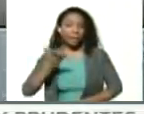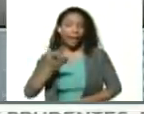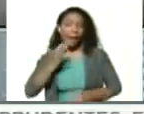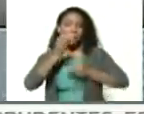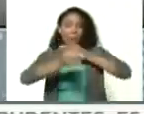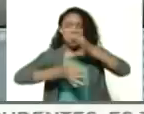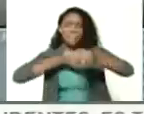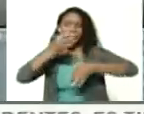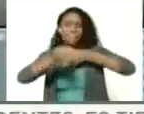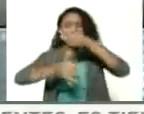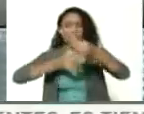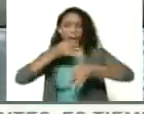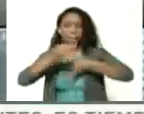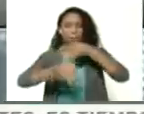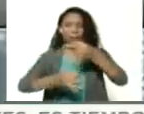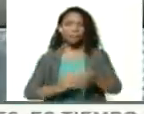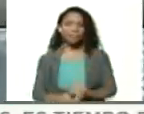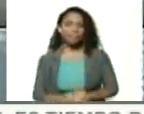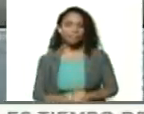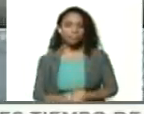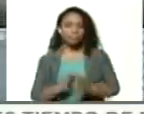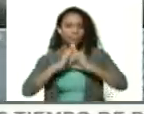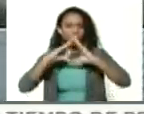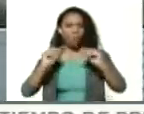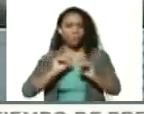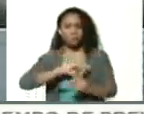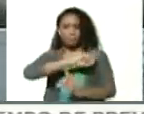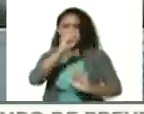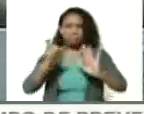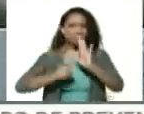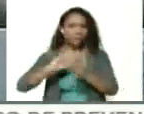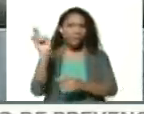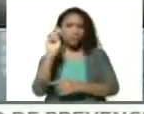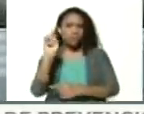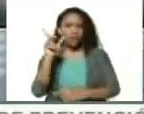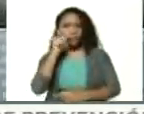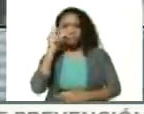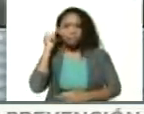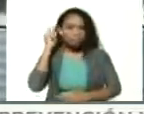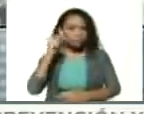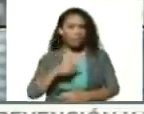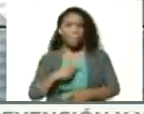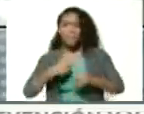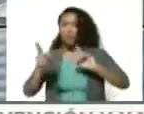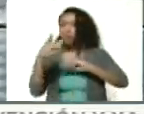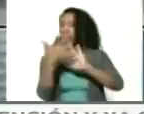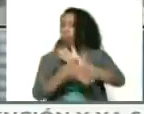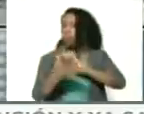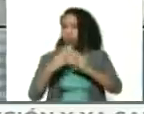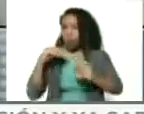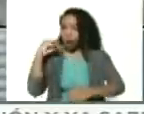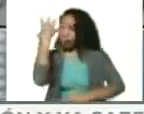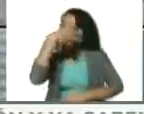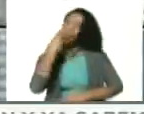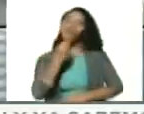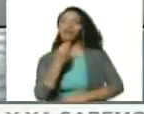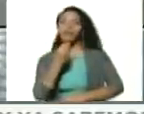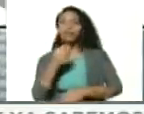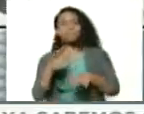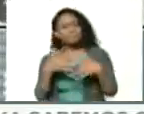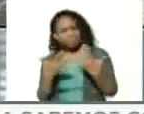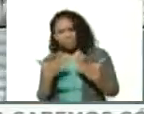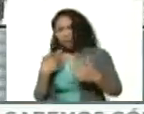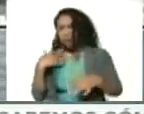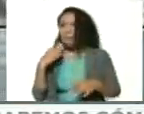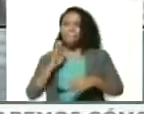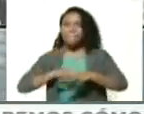explicar a todas las generaciones de venezolanos, pero sobre todo a las generaciones jóvenes, ¿qué